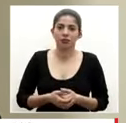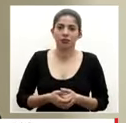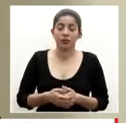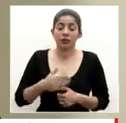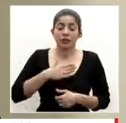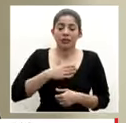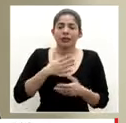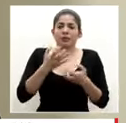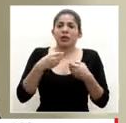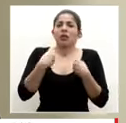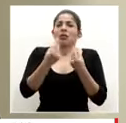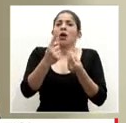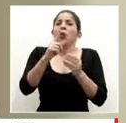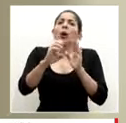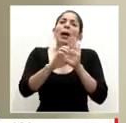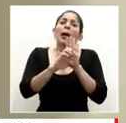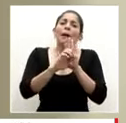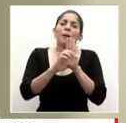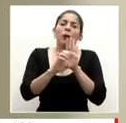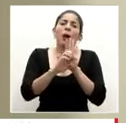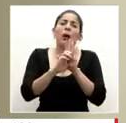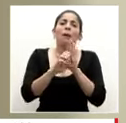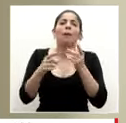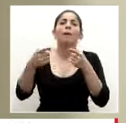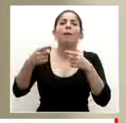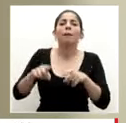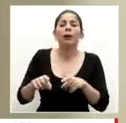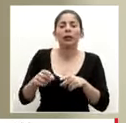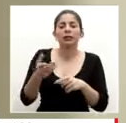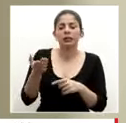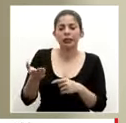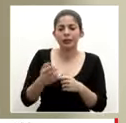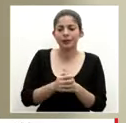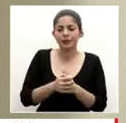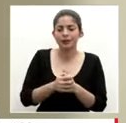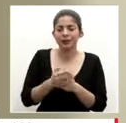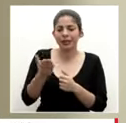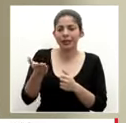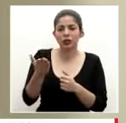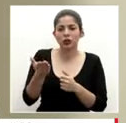Y yo quiero poner un ejemplo, por ejemplo, de lo que está ocurriendo en esto, de